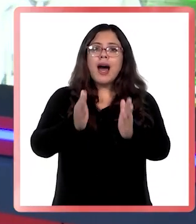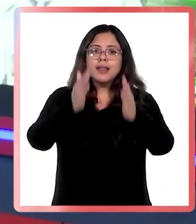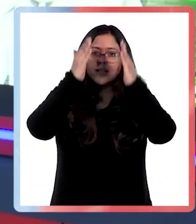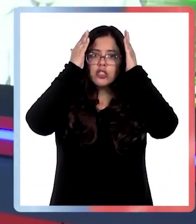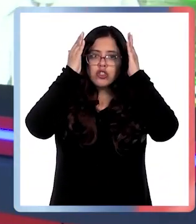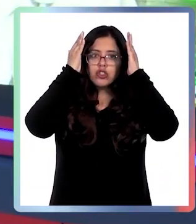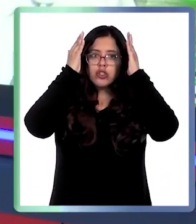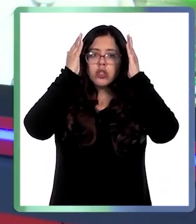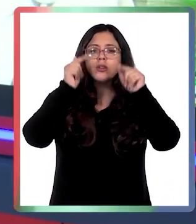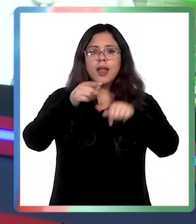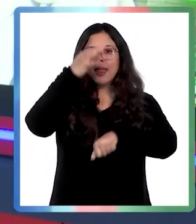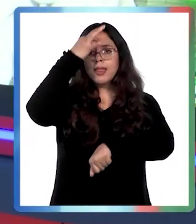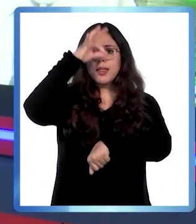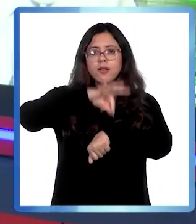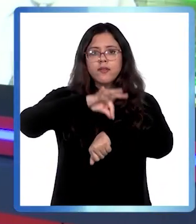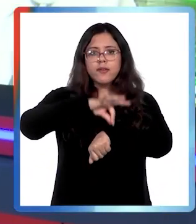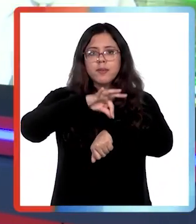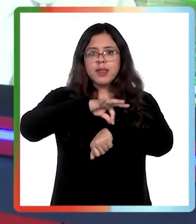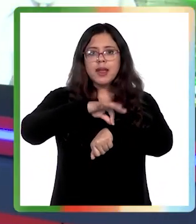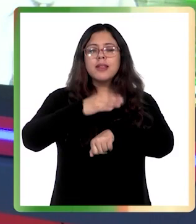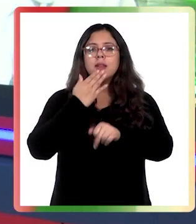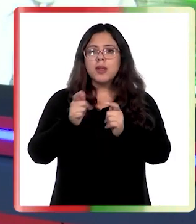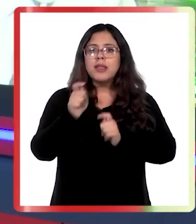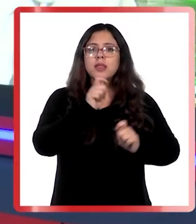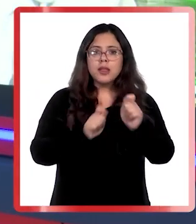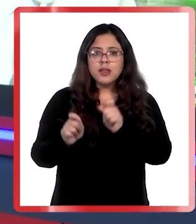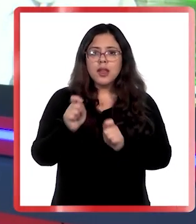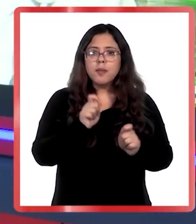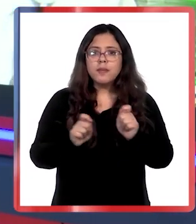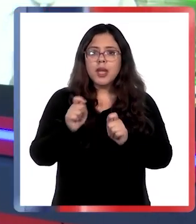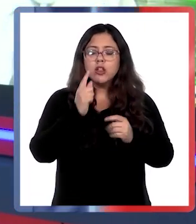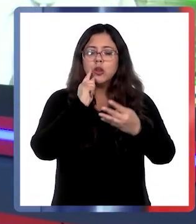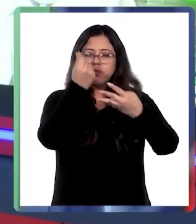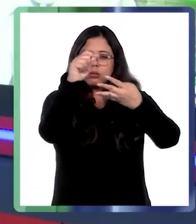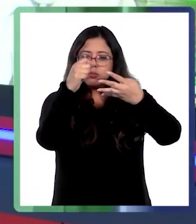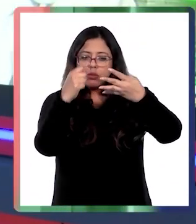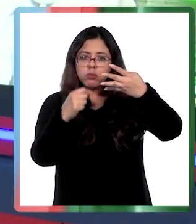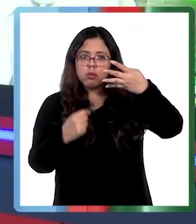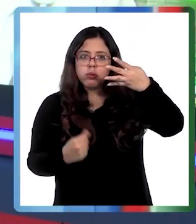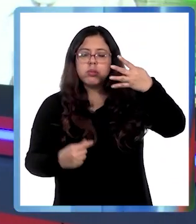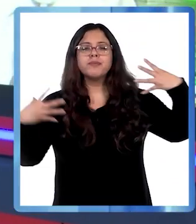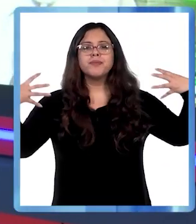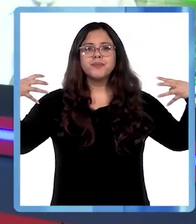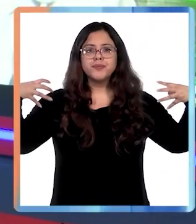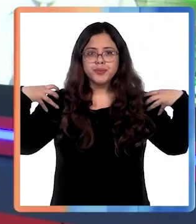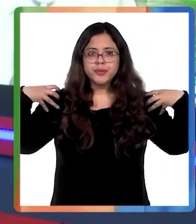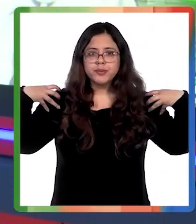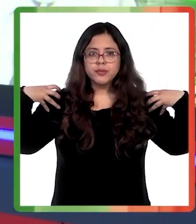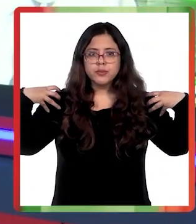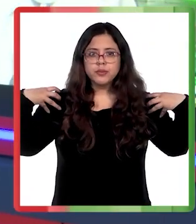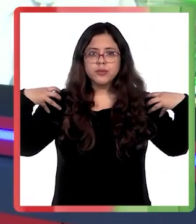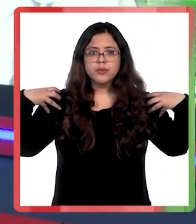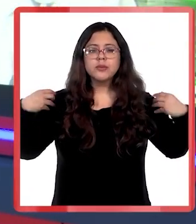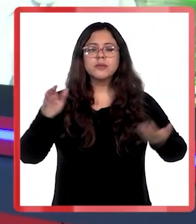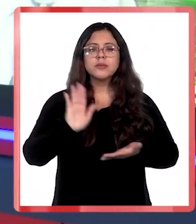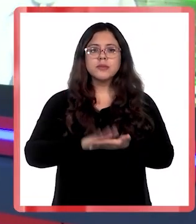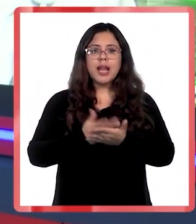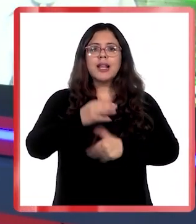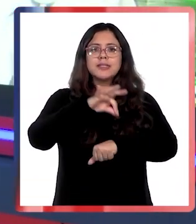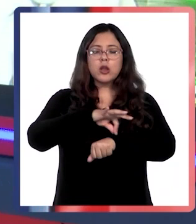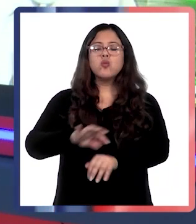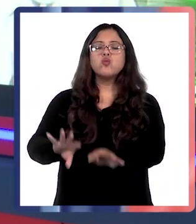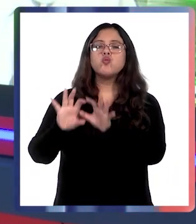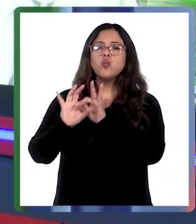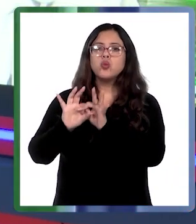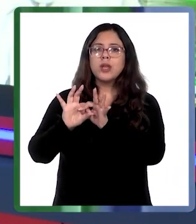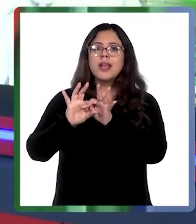estas enfermedades, mantener un tratamiento, chequearse y ser responsables en torno a nuestra salud. Muchas gracias por acompañarnos